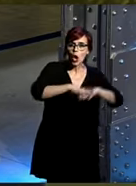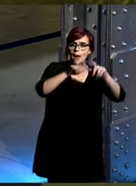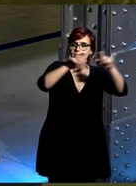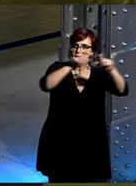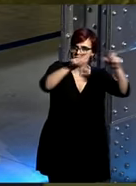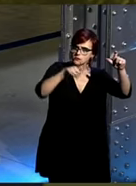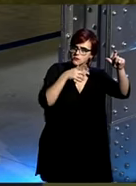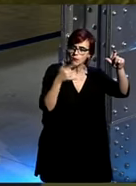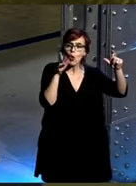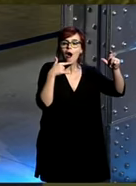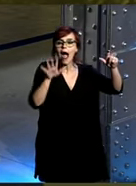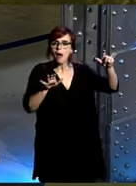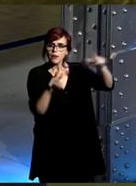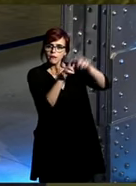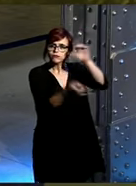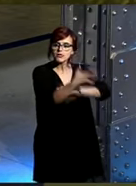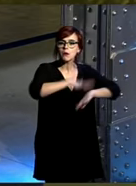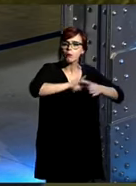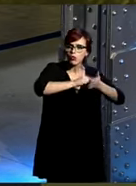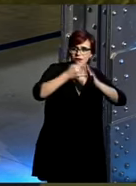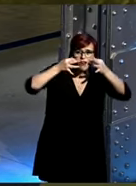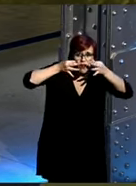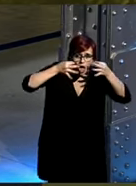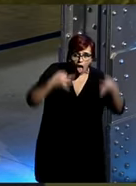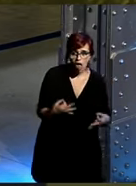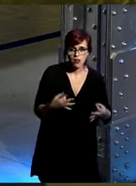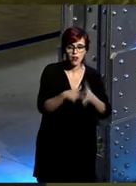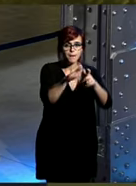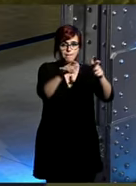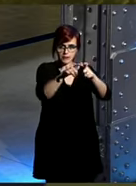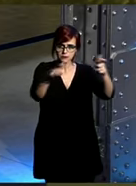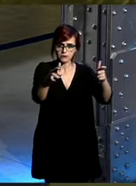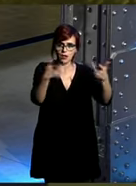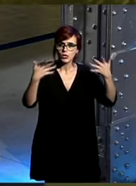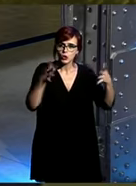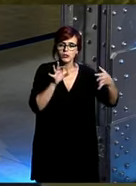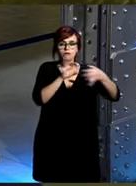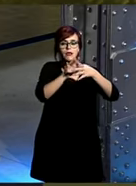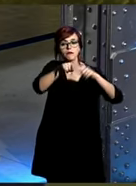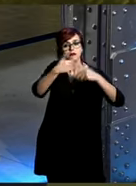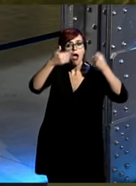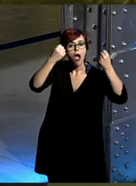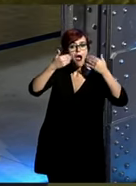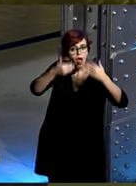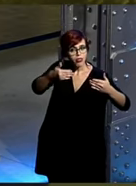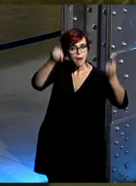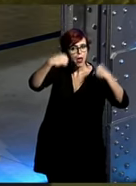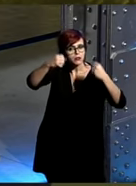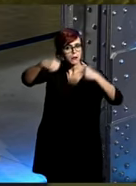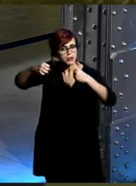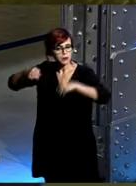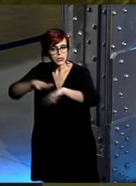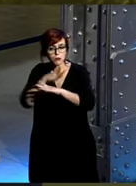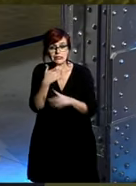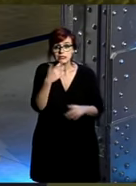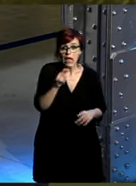aprendiendo a ser emprendedores, y desarrollan proyectos que son proyectos empresariales reales. Y a través de la práctica del proyecto, de los éxitos